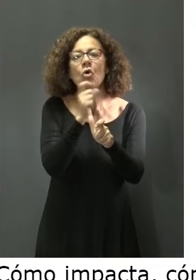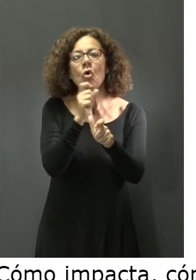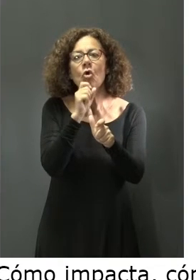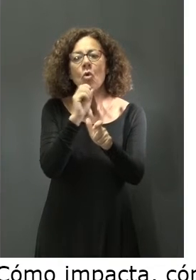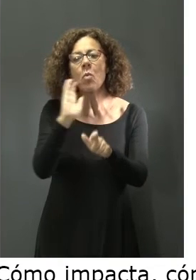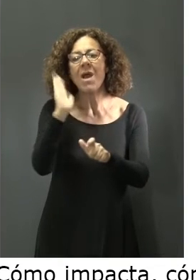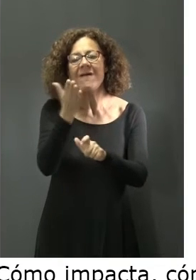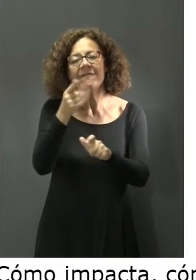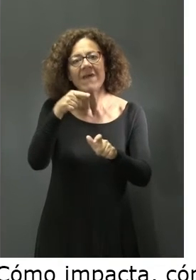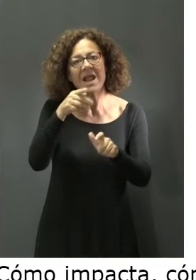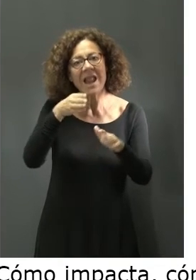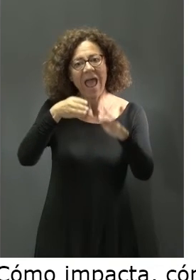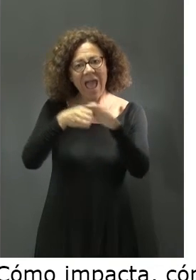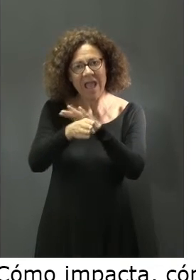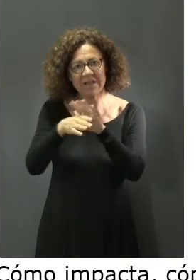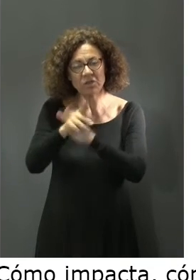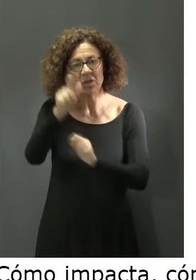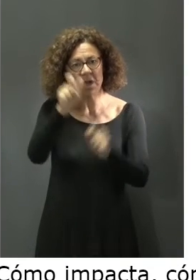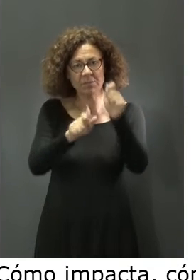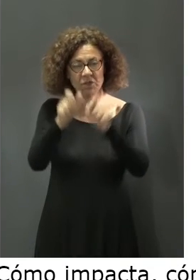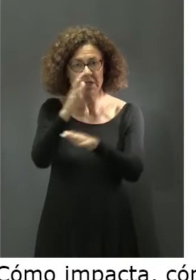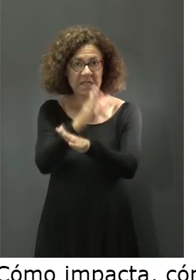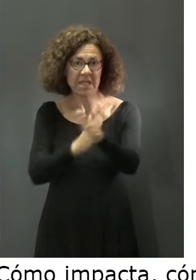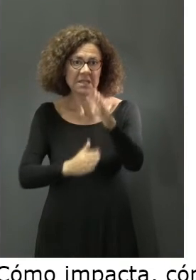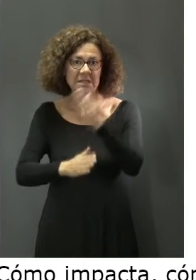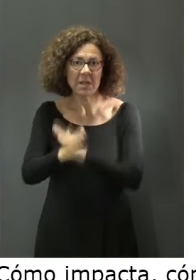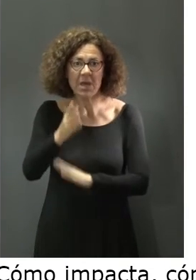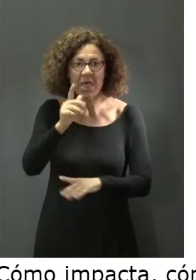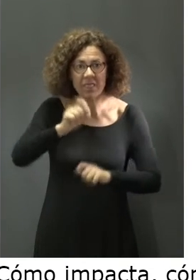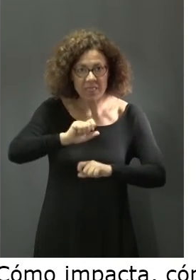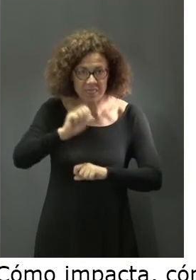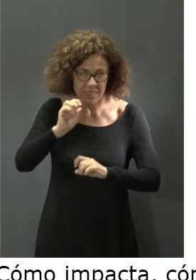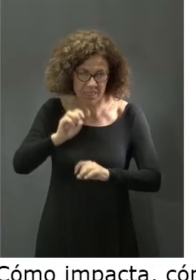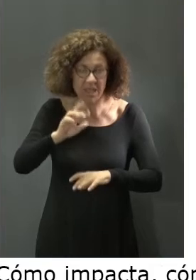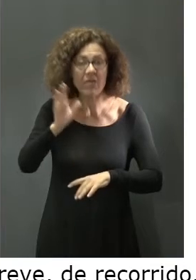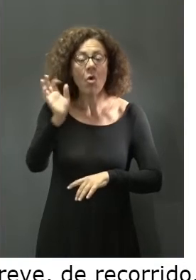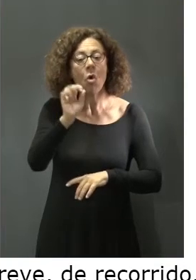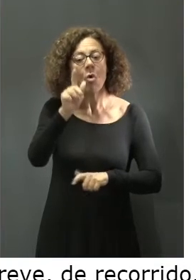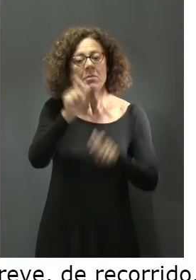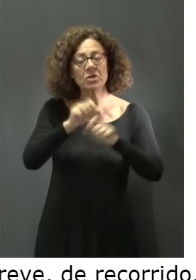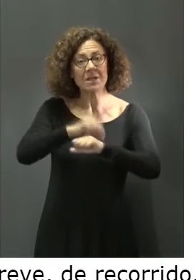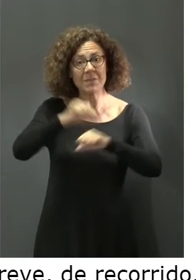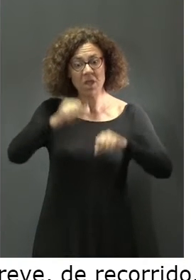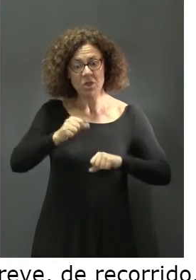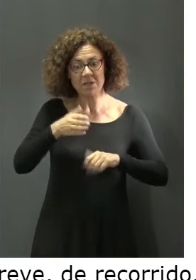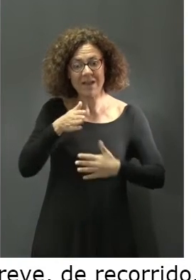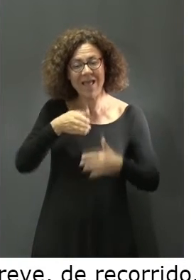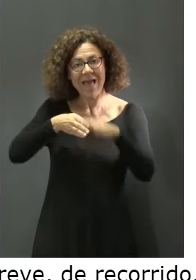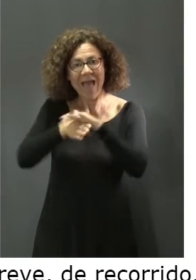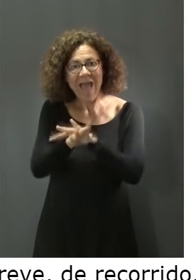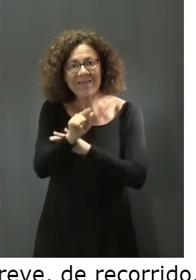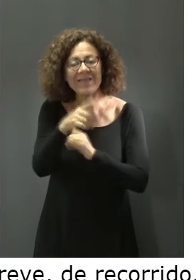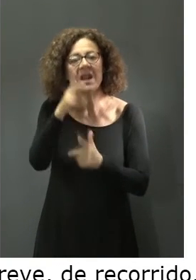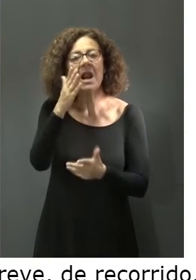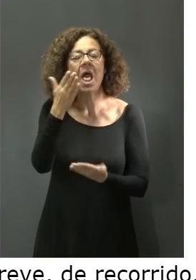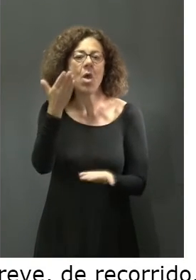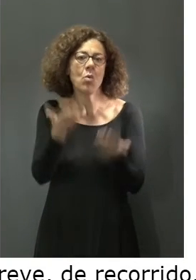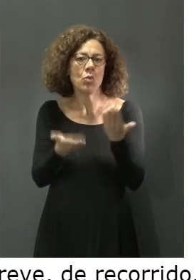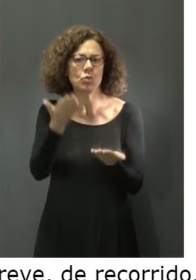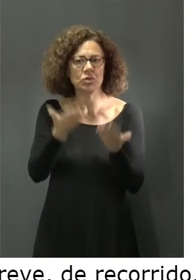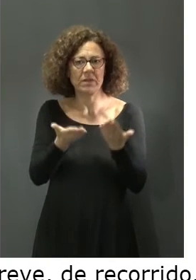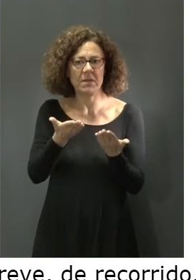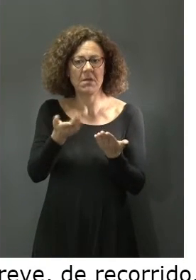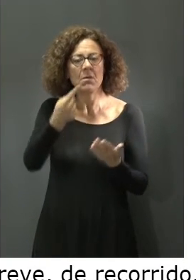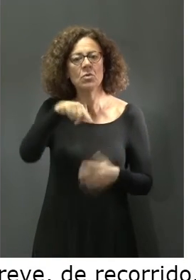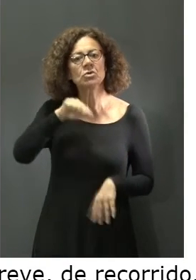el acceso de las personas con discapacidad o de las personas mayores a la justicia? ¿Cuál es la percepción que tenéis vosotros desde